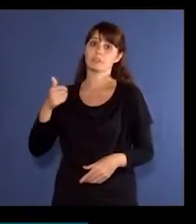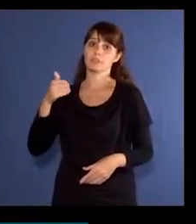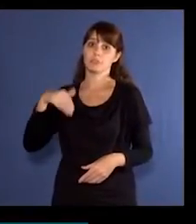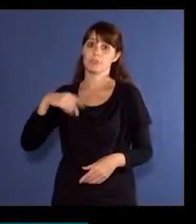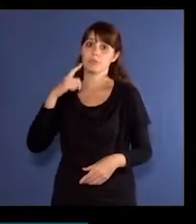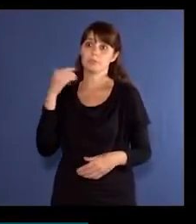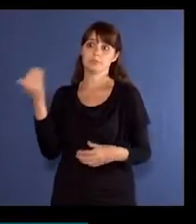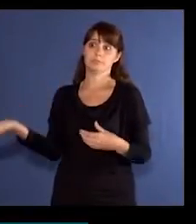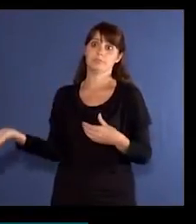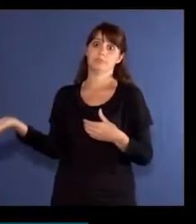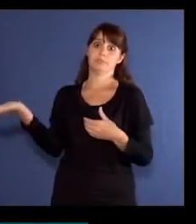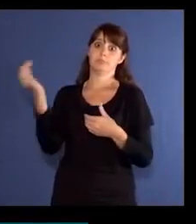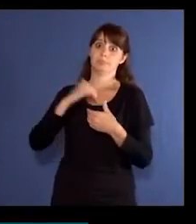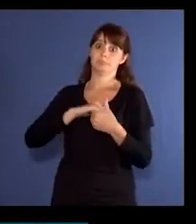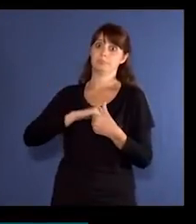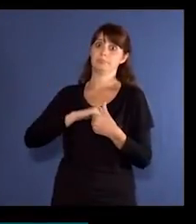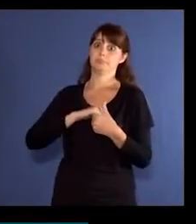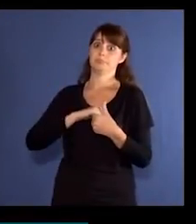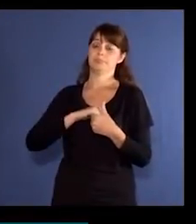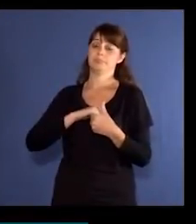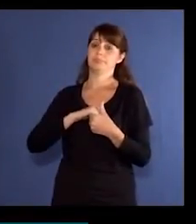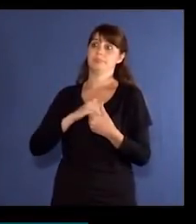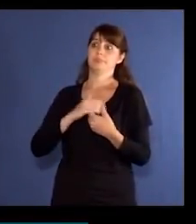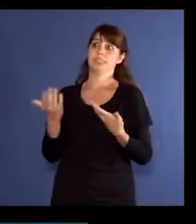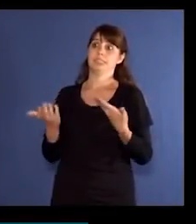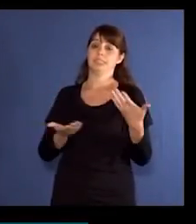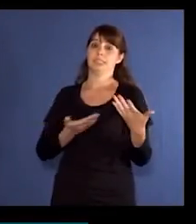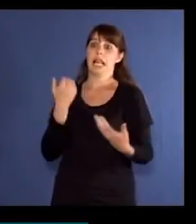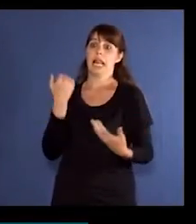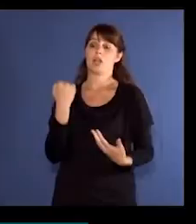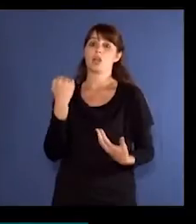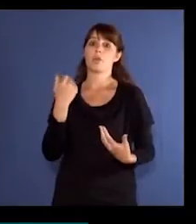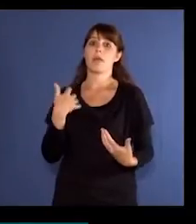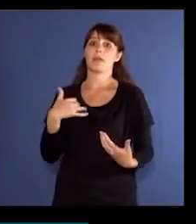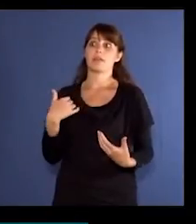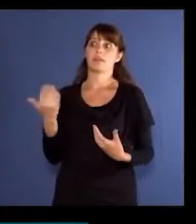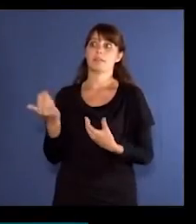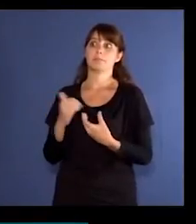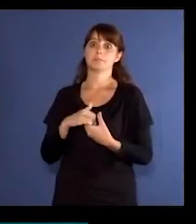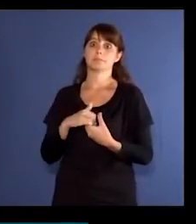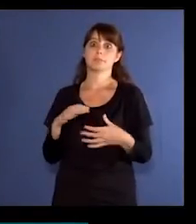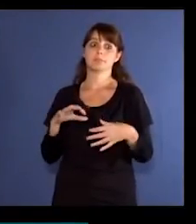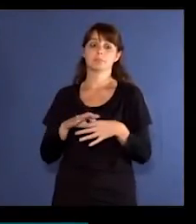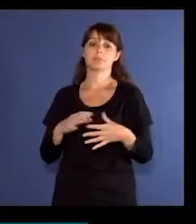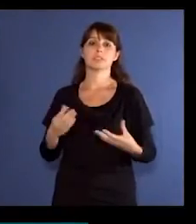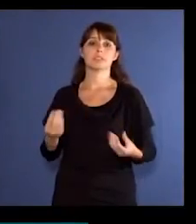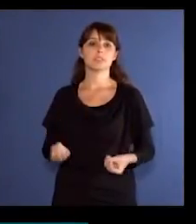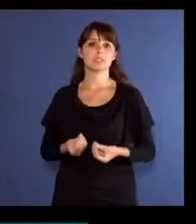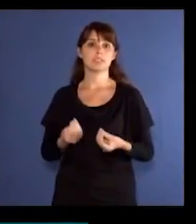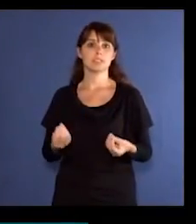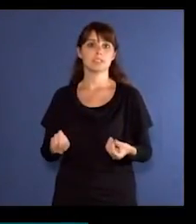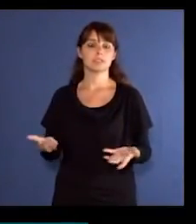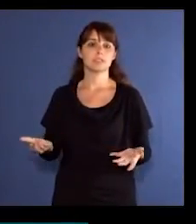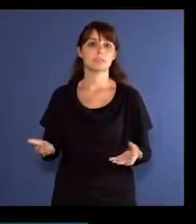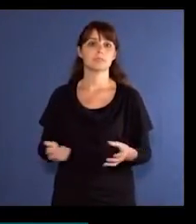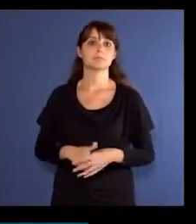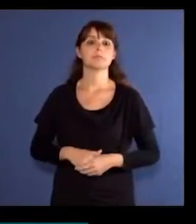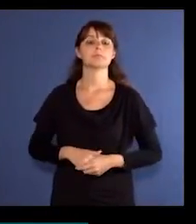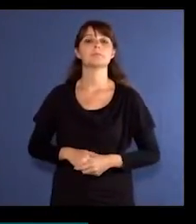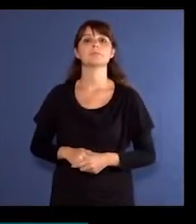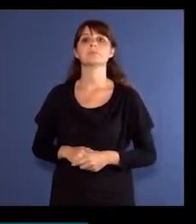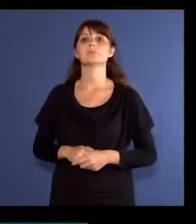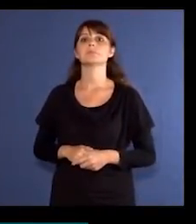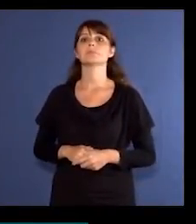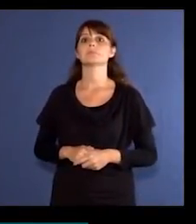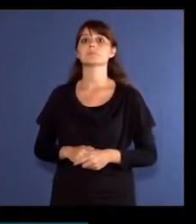palanca poderosa para intervenir en la economía, para intervenir en la política de nuestro país. Lo único que hay que